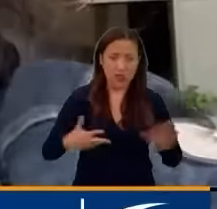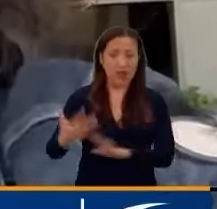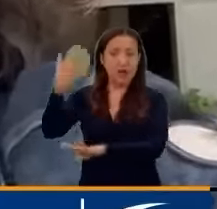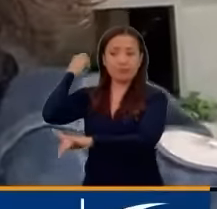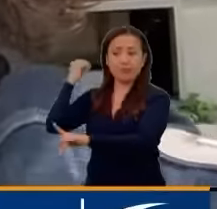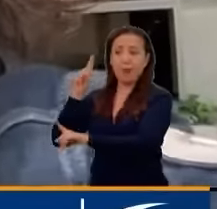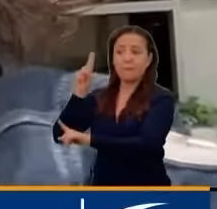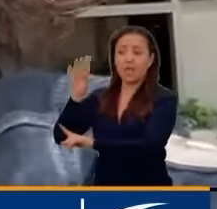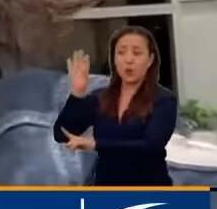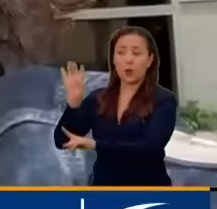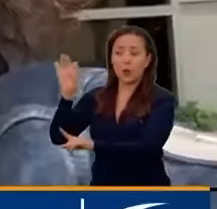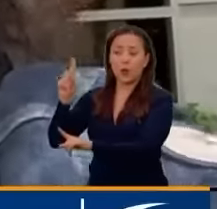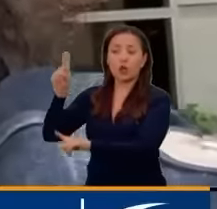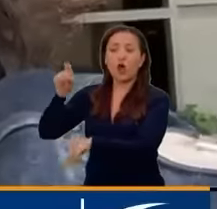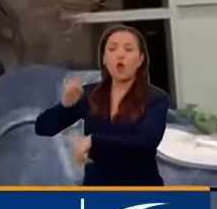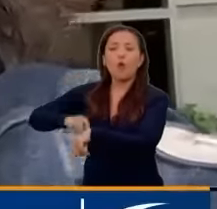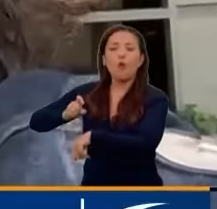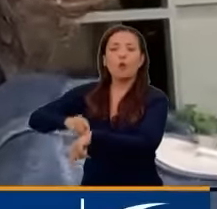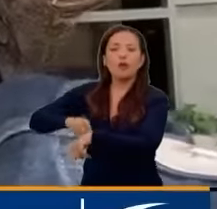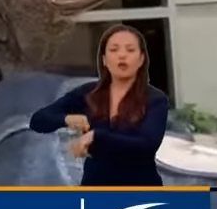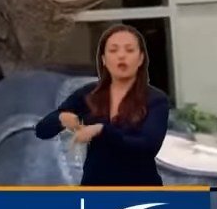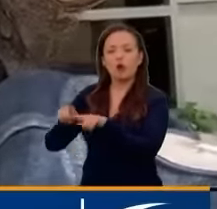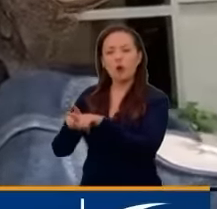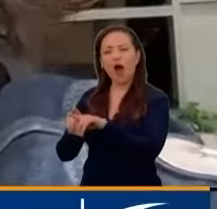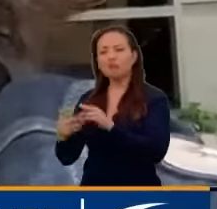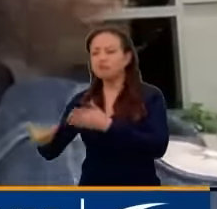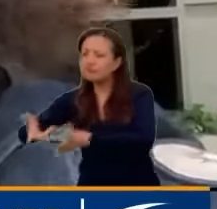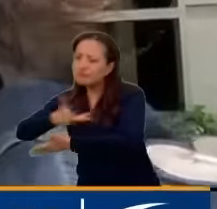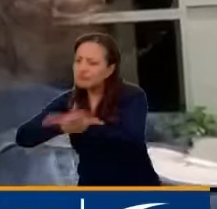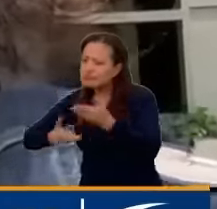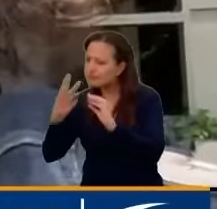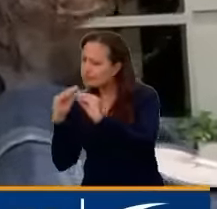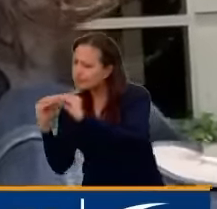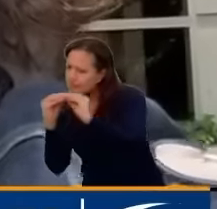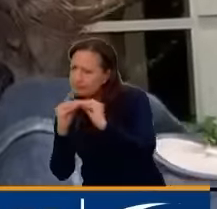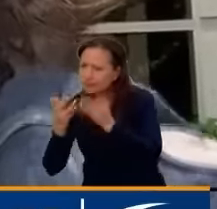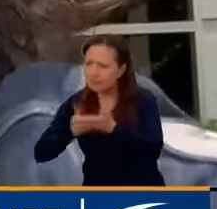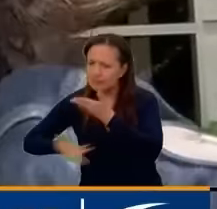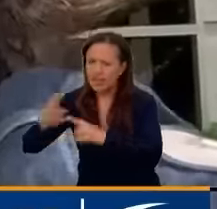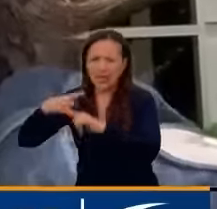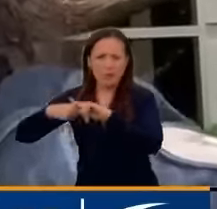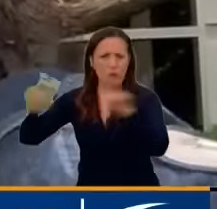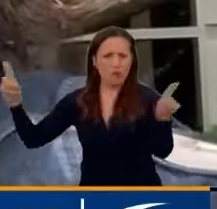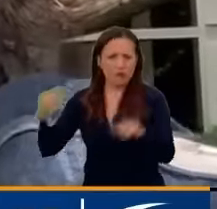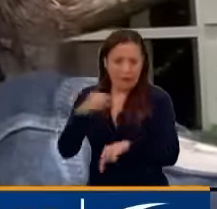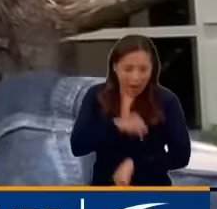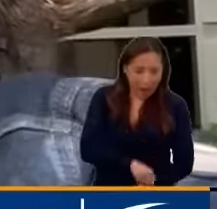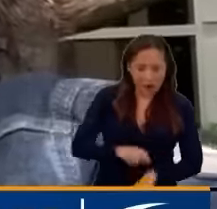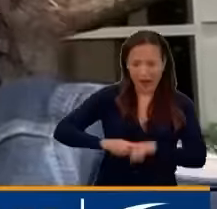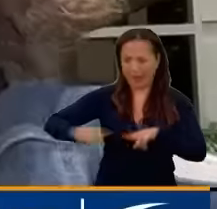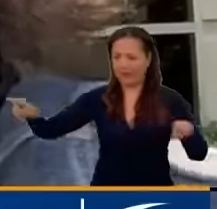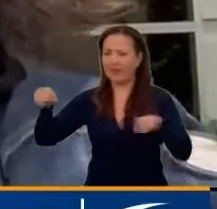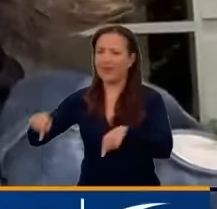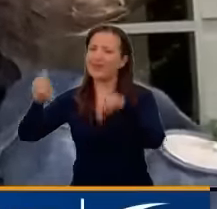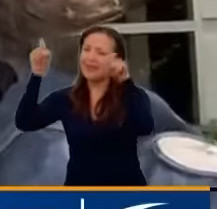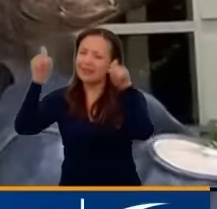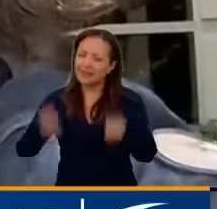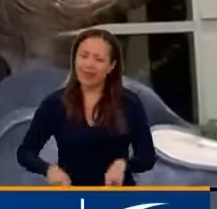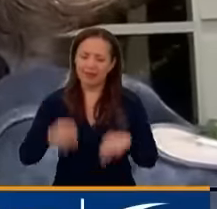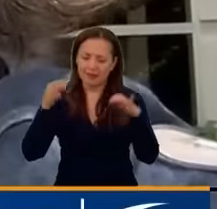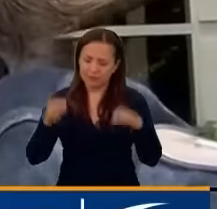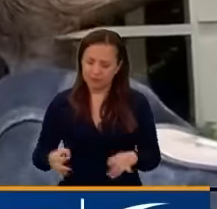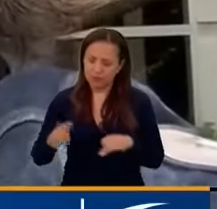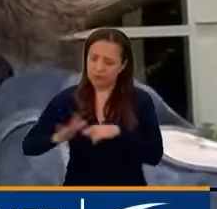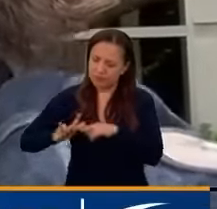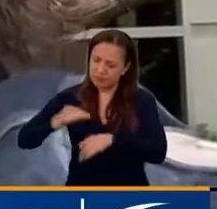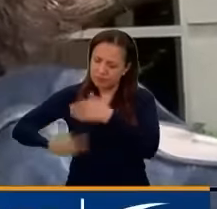concordia, en un momento de armonía entre los sectores muy diferentes. necesitamos hacer cumplir la Constitución